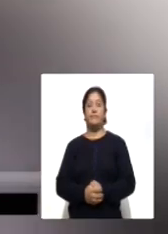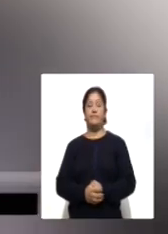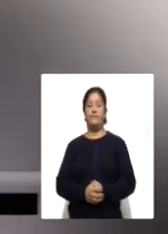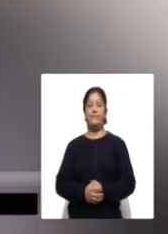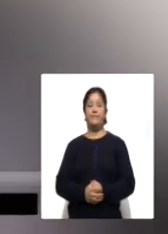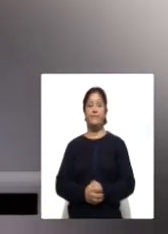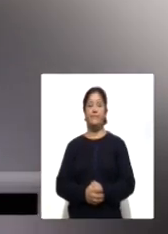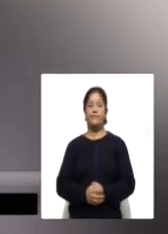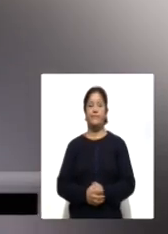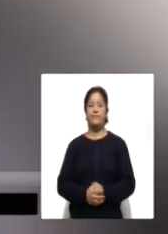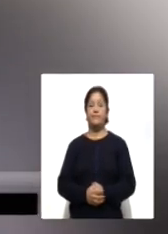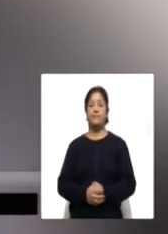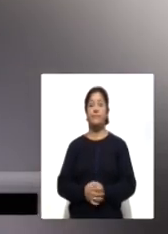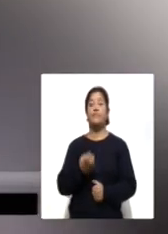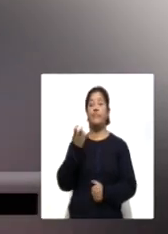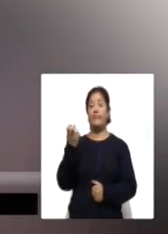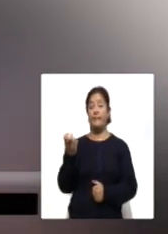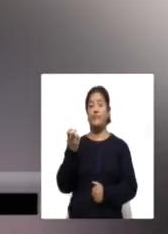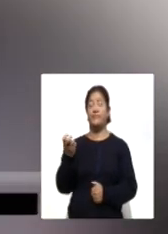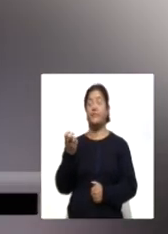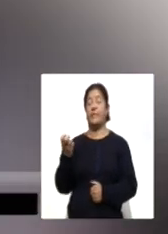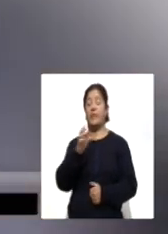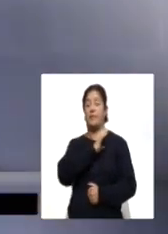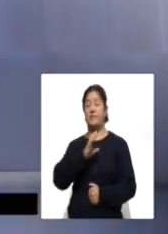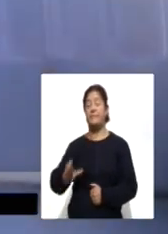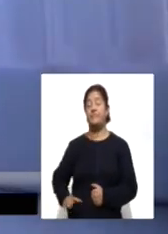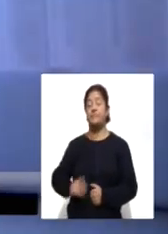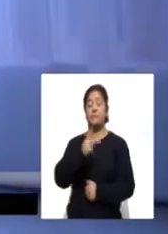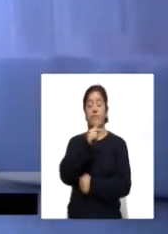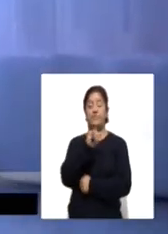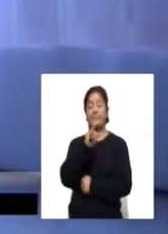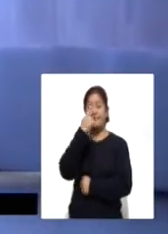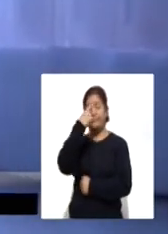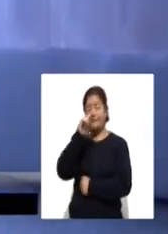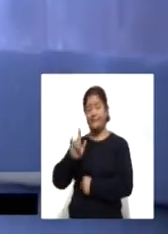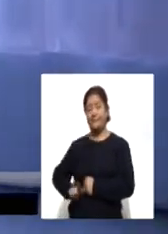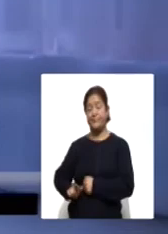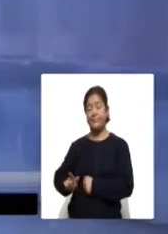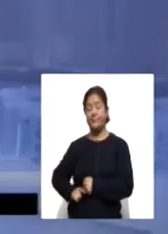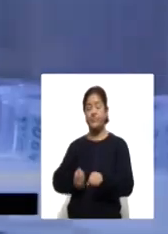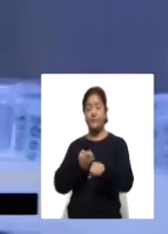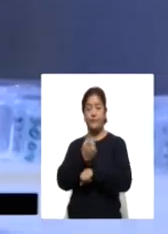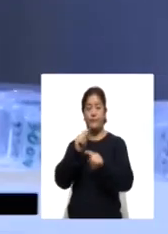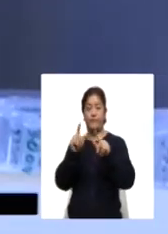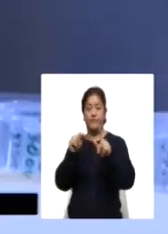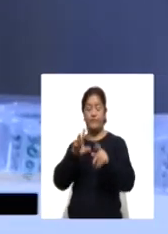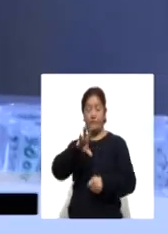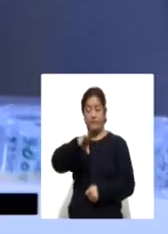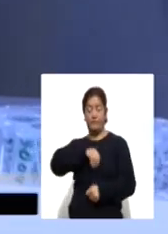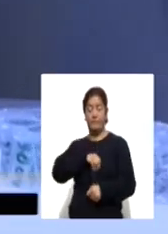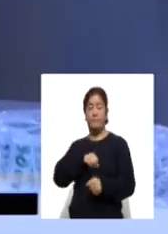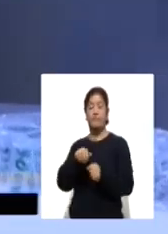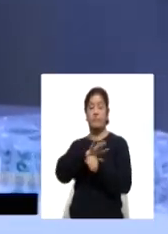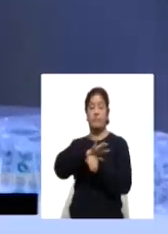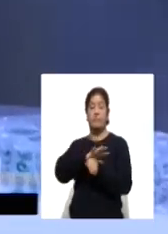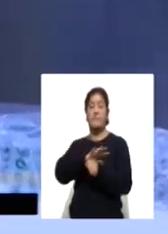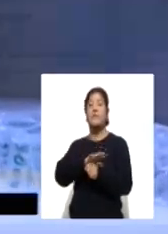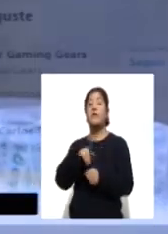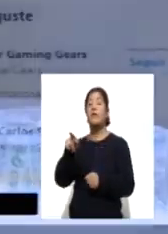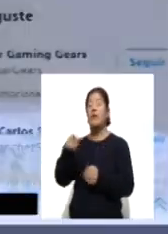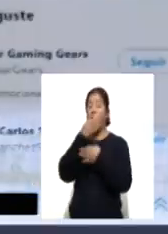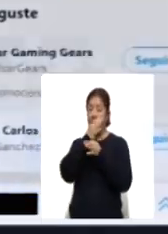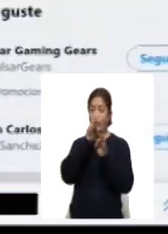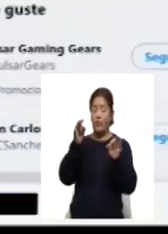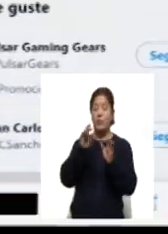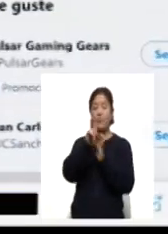Anabel Ábalos Sempo Alteca, precandidata de Unidad del PRI a la gubernatura del estado, dio positivo a COVID-19. Lo confirmó ella misma a través de